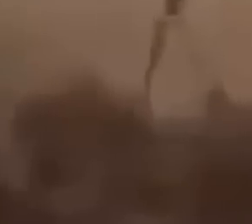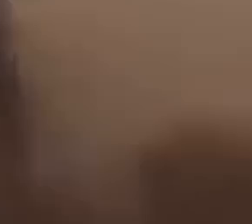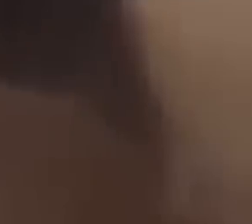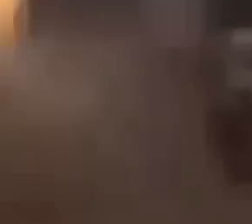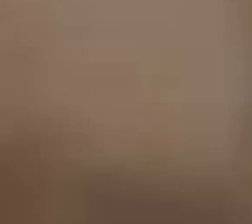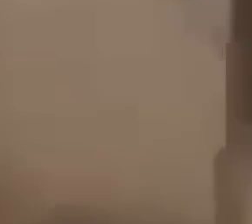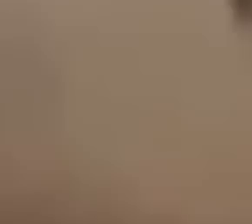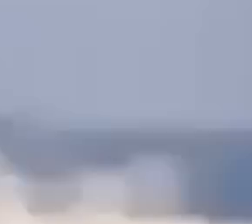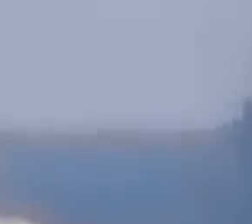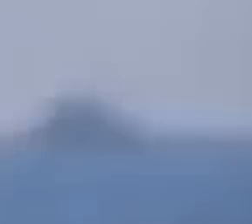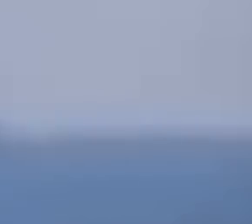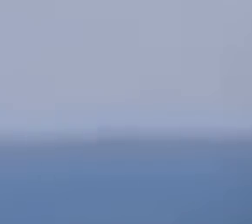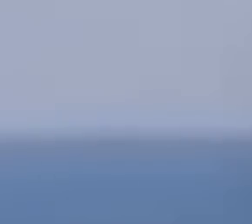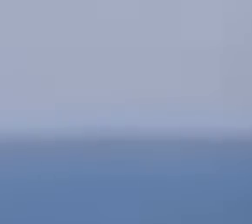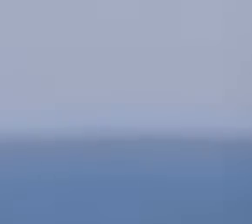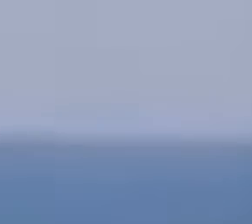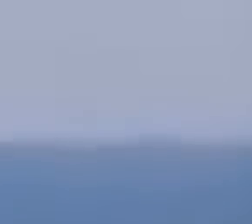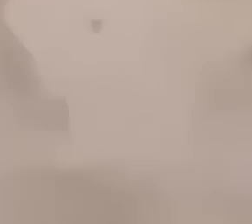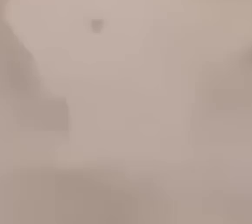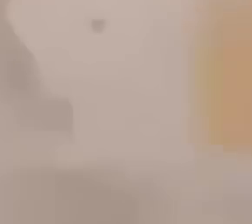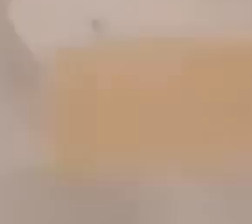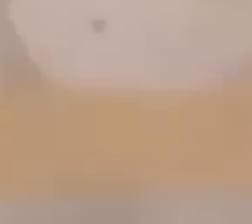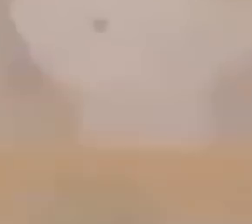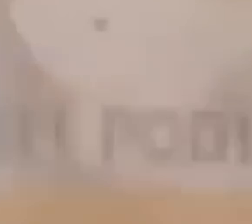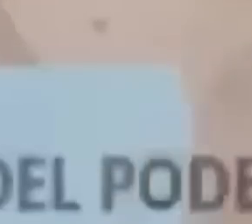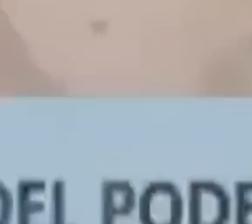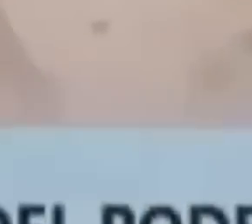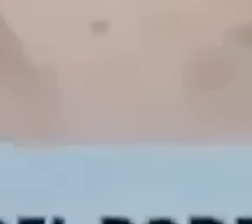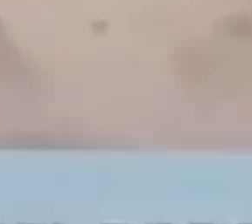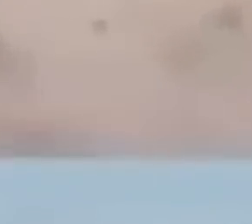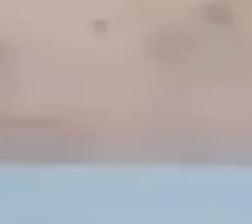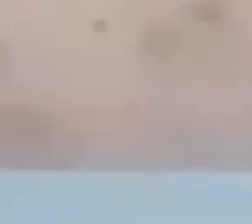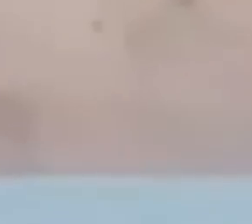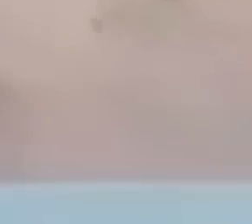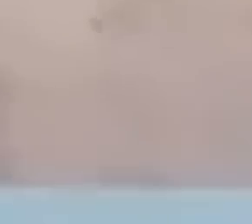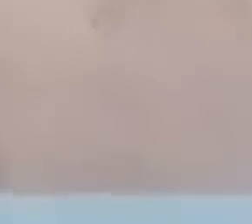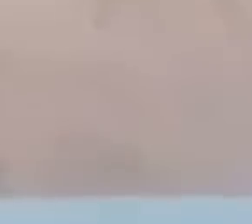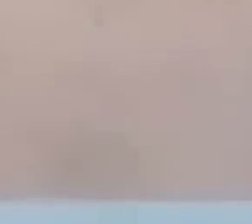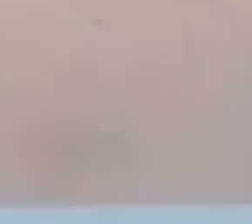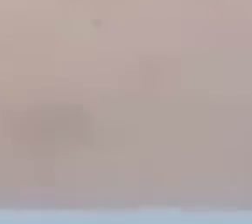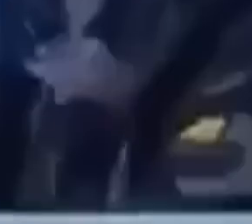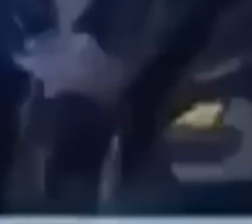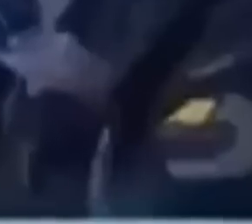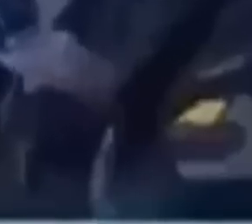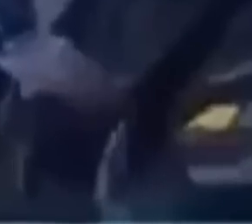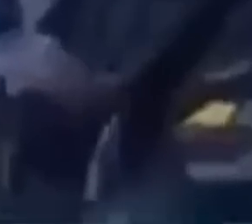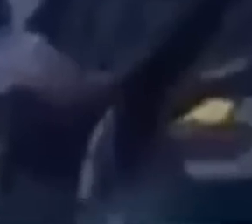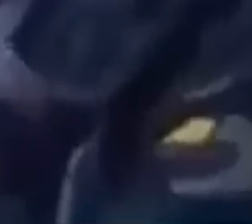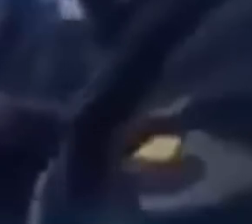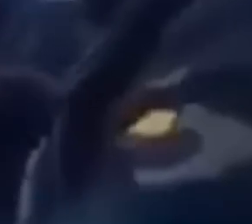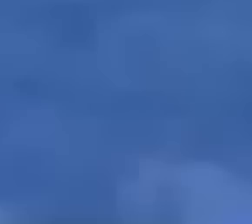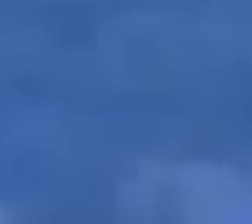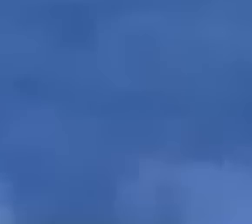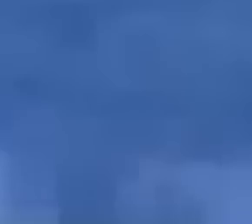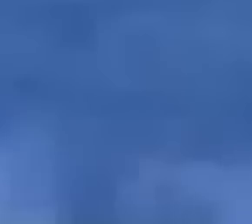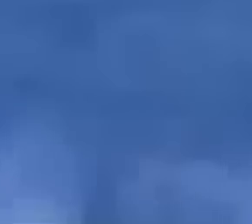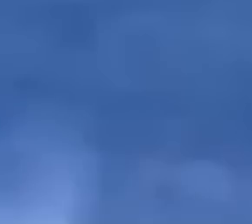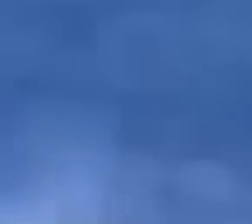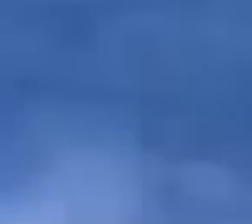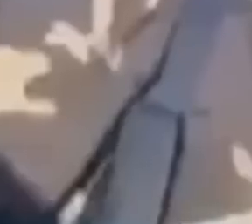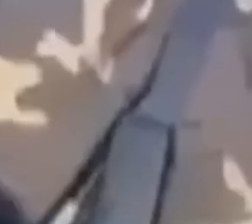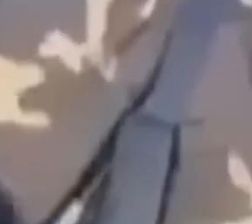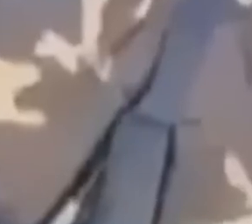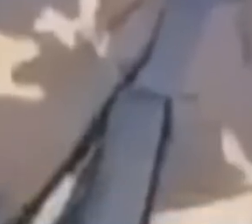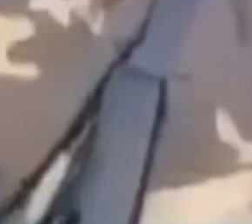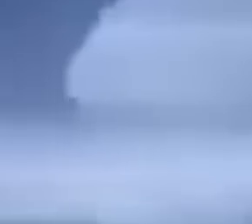del pueblo los va a resolver en ningún momento lo va a hacer Venezuela tiene hambre no es justo que los docentes ganemos de cinco a seis dólares